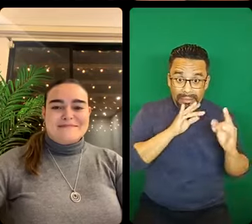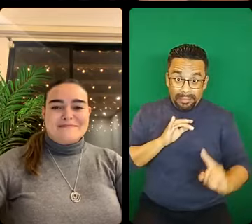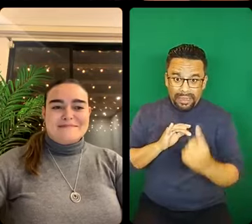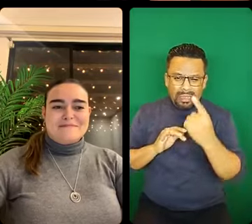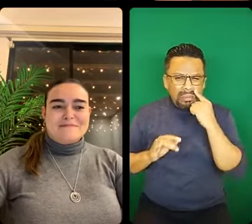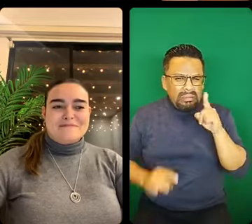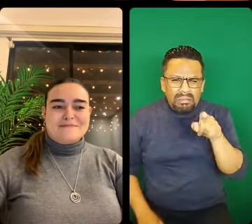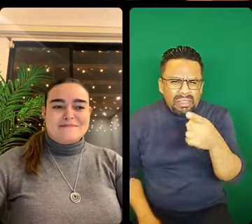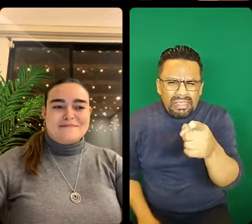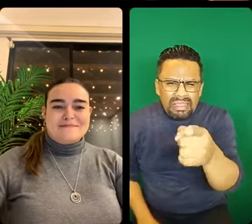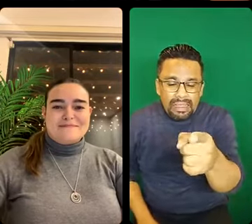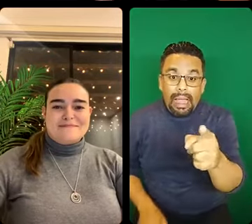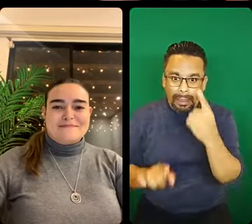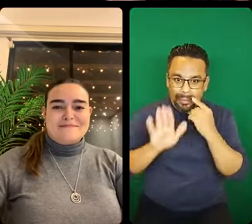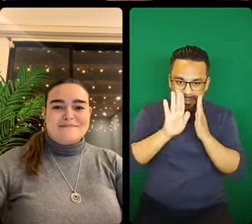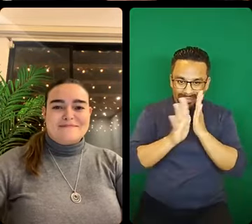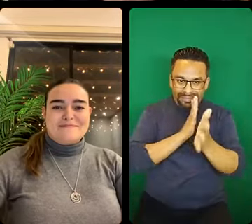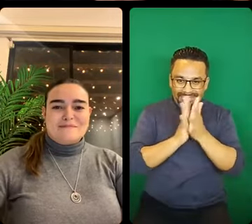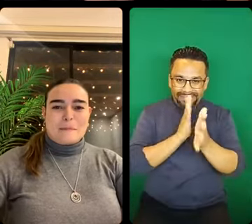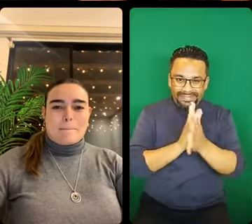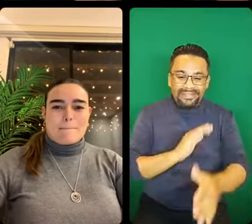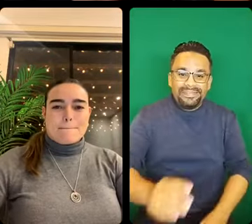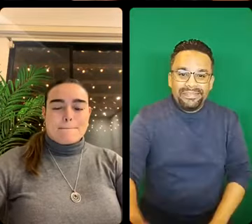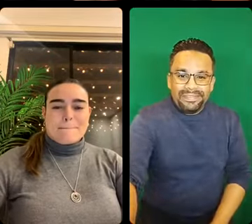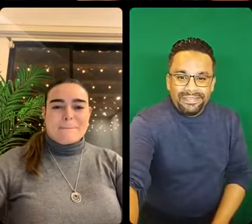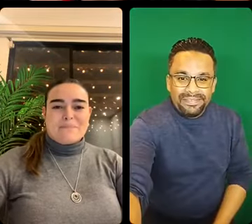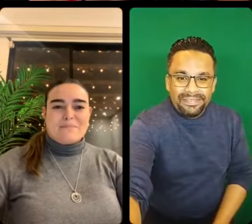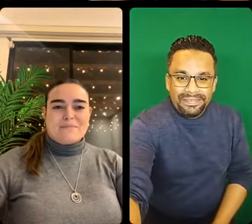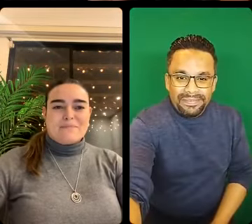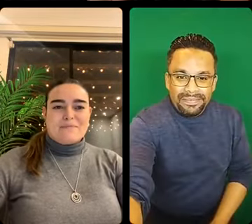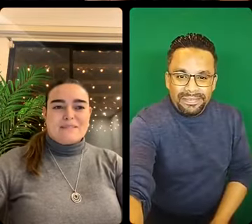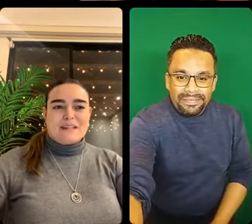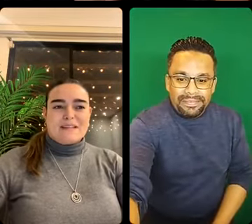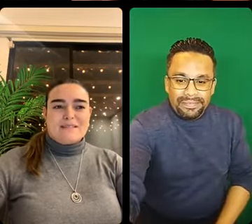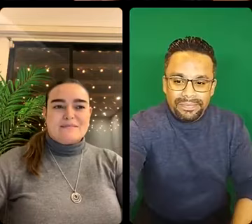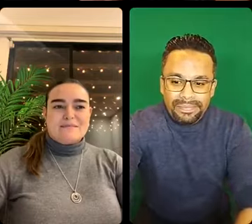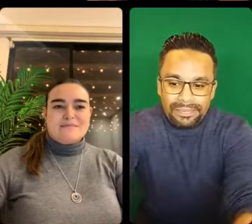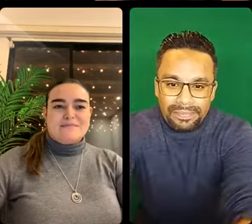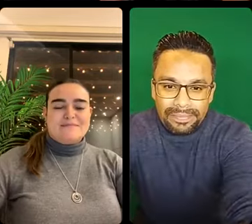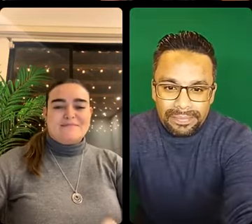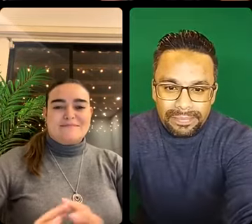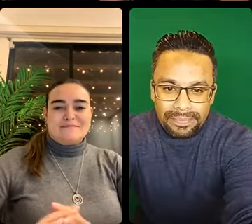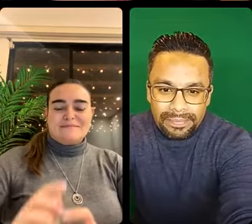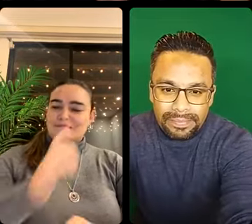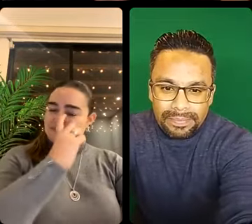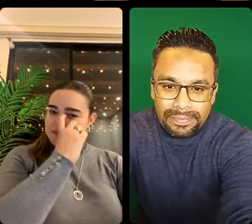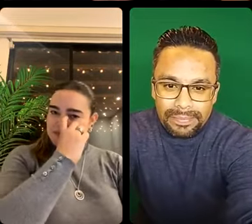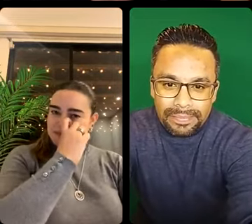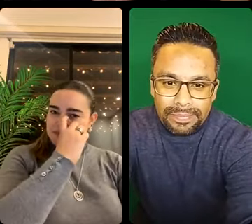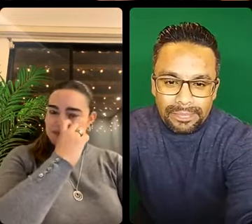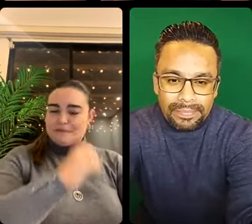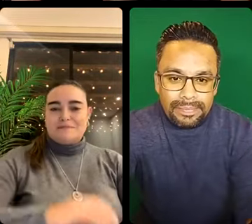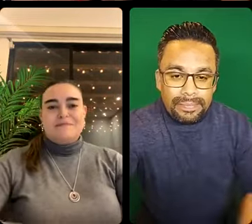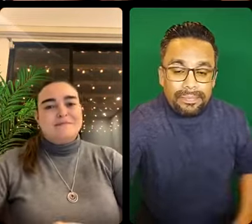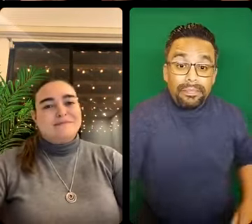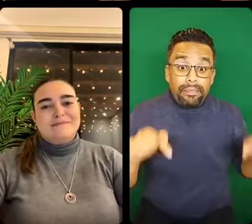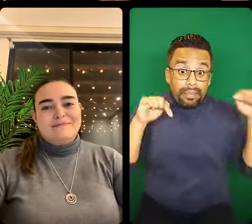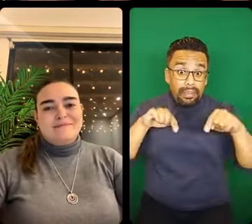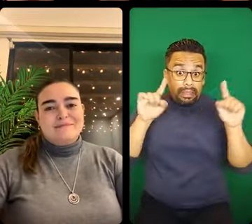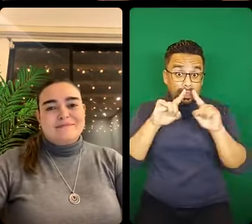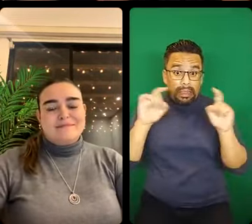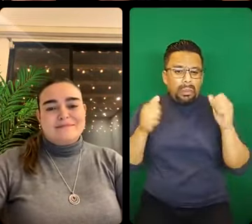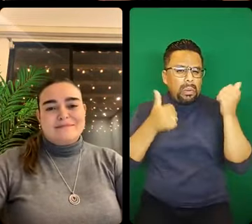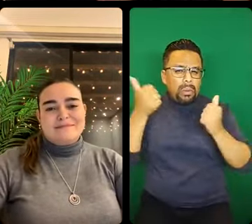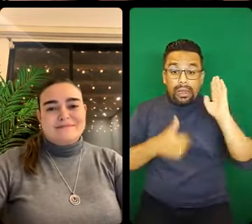pues quiero contarles que Smartfilms es el festival de cine hecho con celulares, un festival de largo aliento, un festival que cada